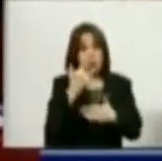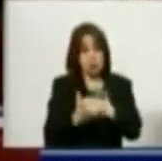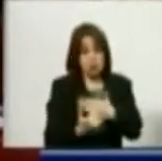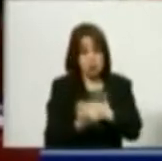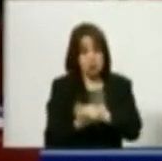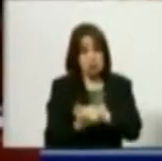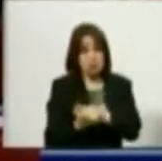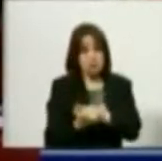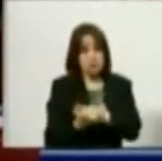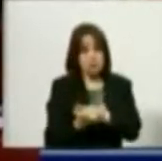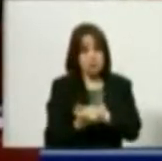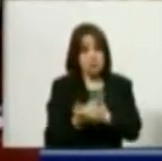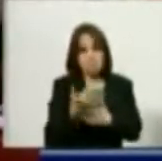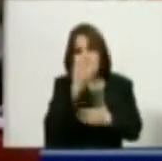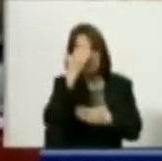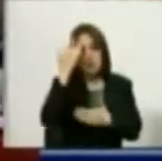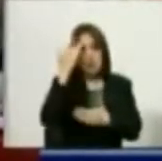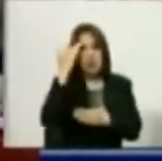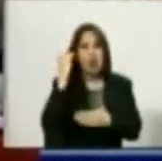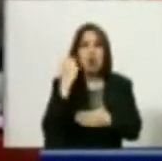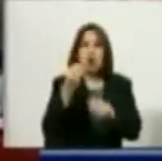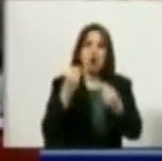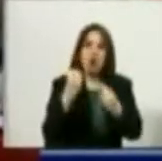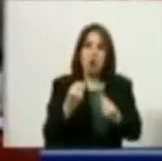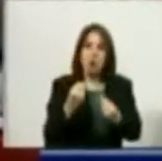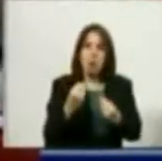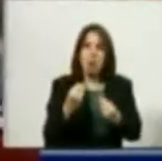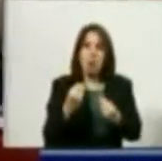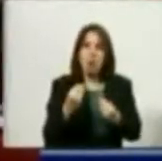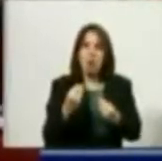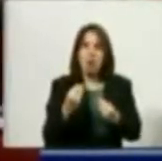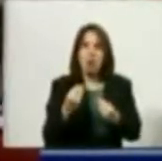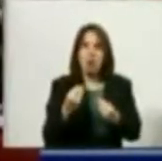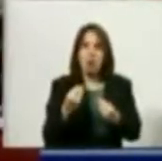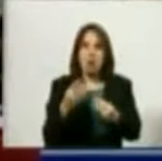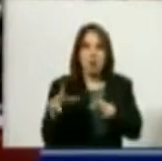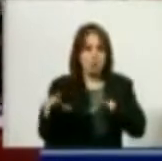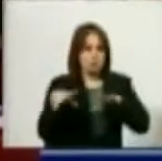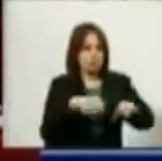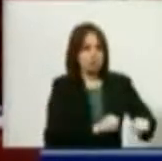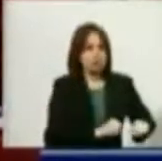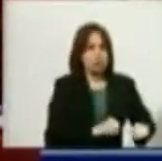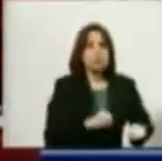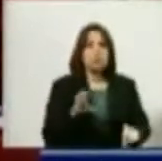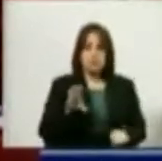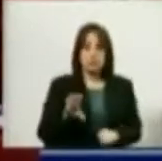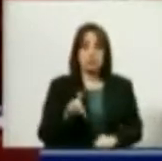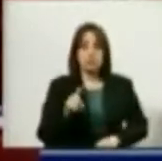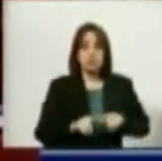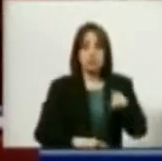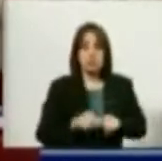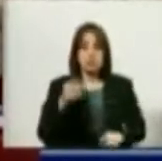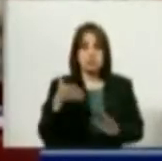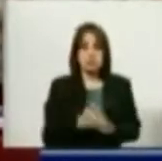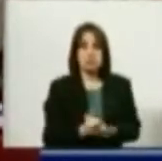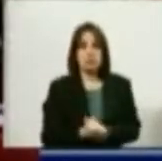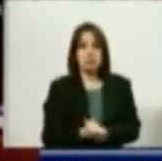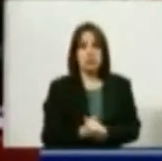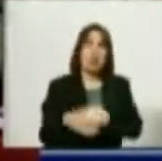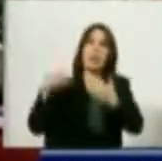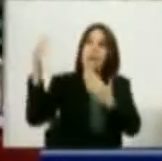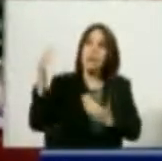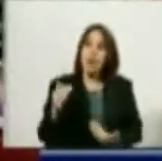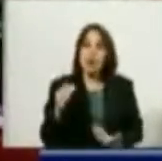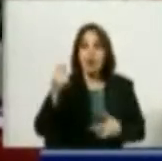el de la colonia y el de la patria los que quieran patria vengan con Chávez